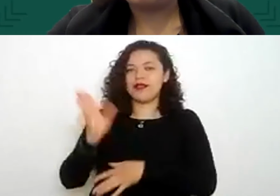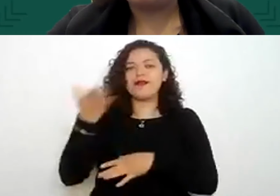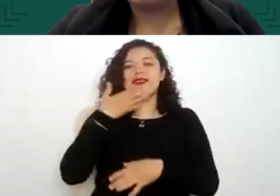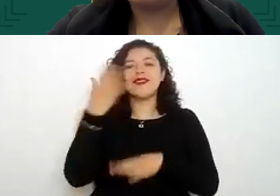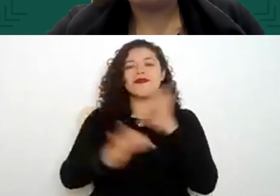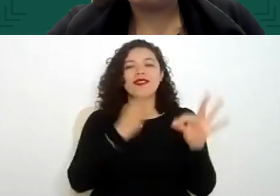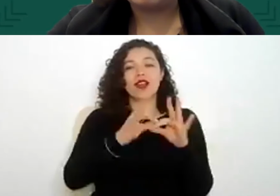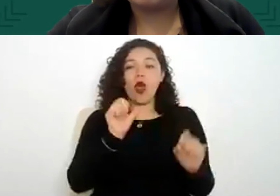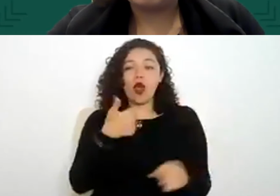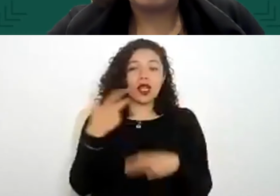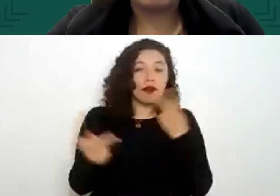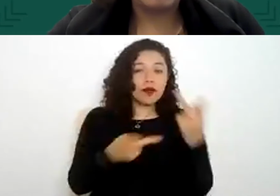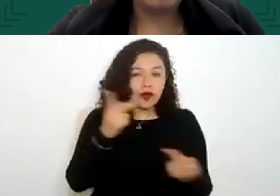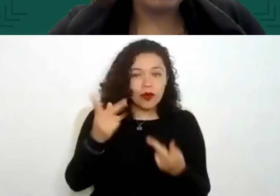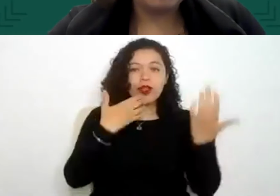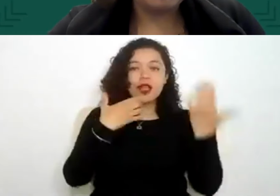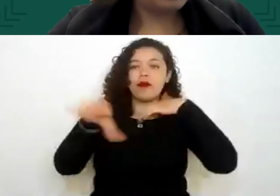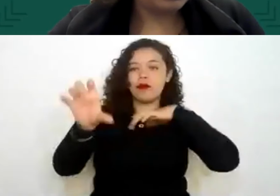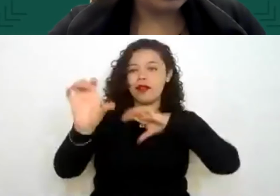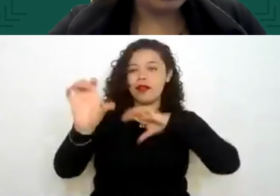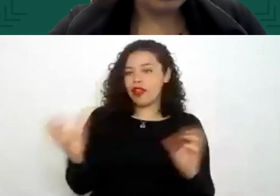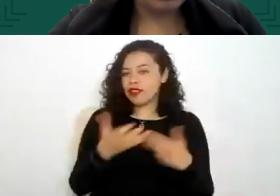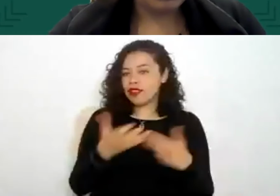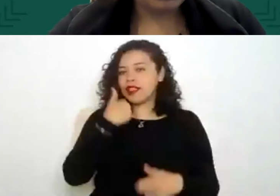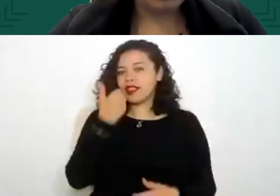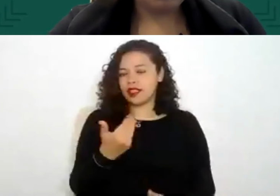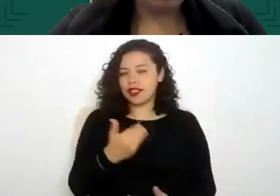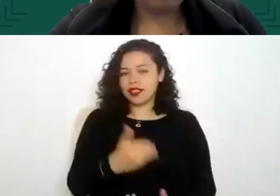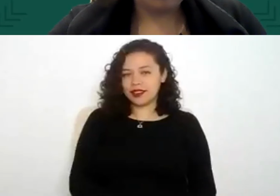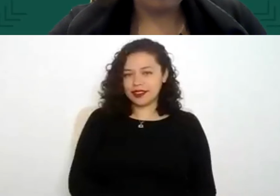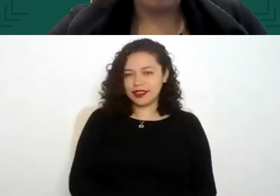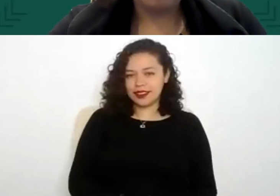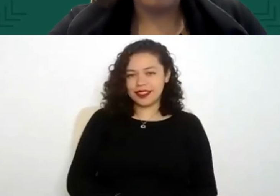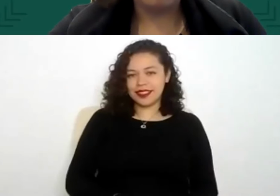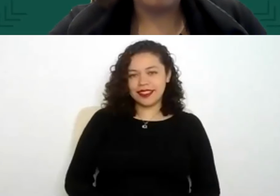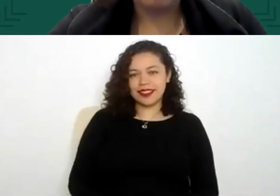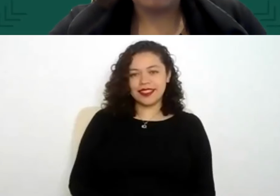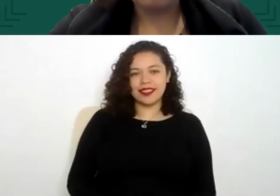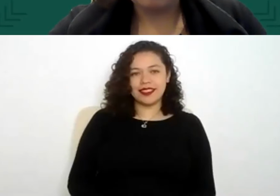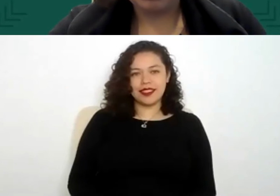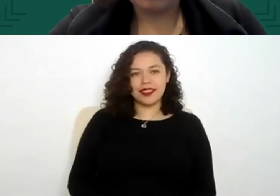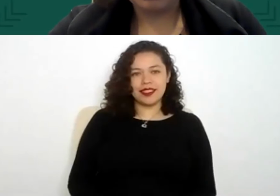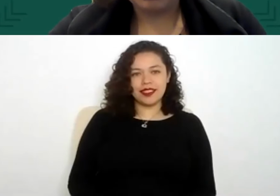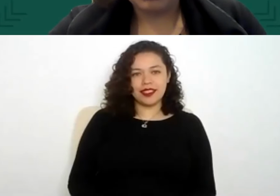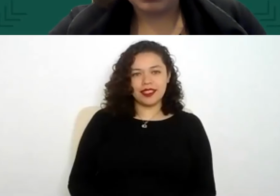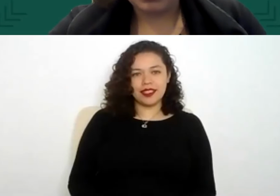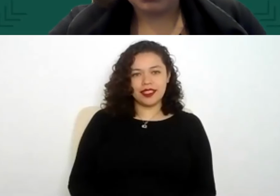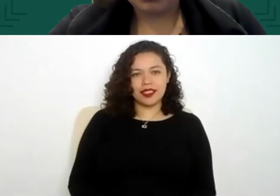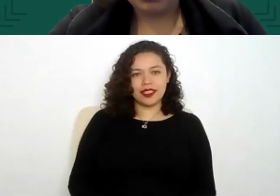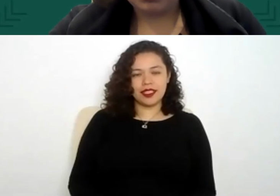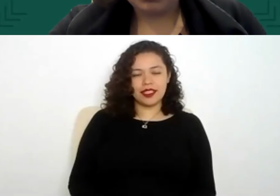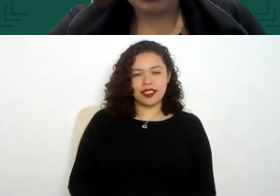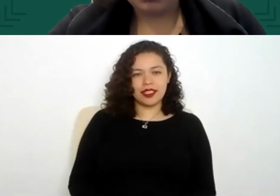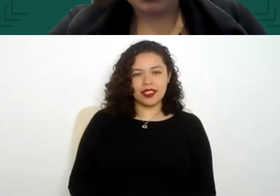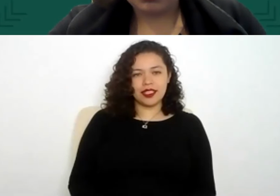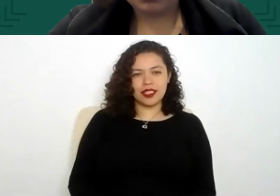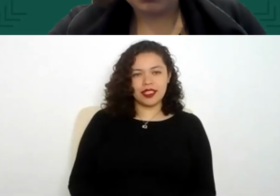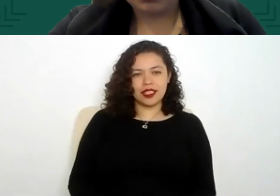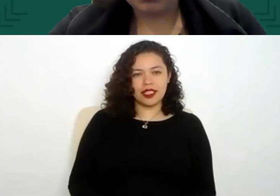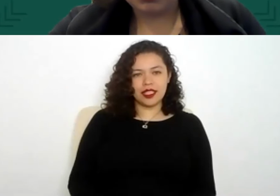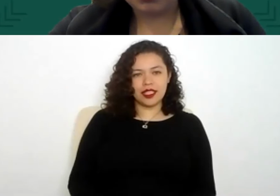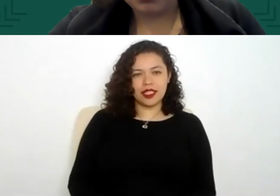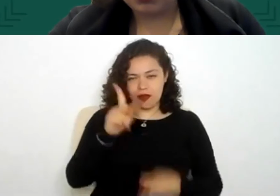Perfecto. ¿Alguna otra pregunta, algún comentario que quieran hacer? Y ya les dejé este link de YouTube, es la plática, pero bueno, igual se los mando